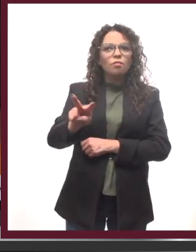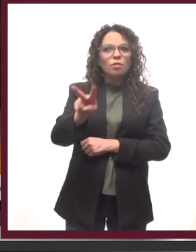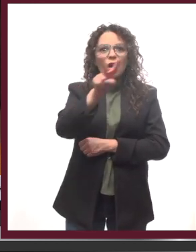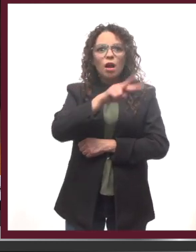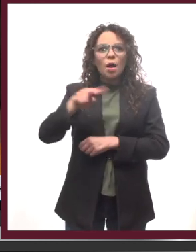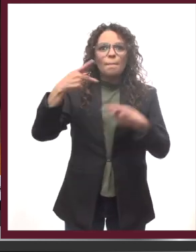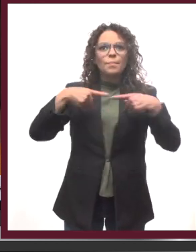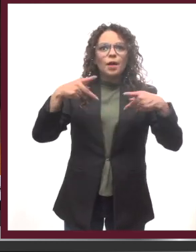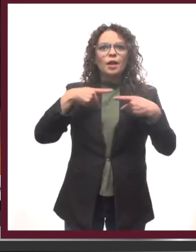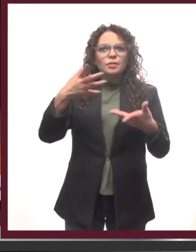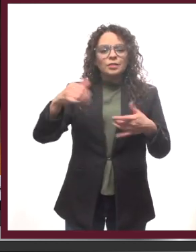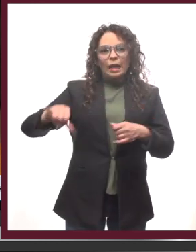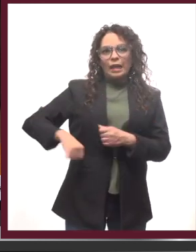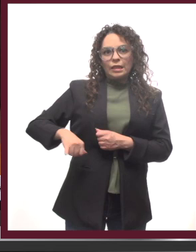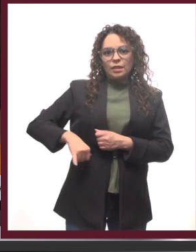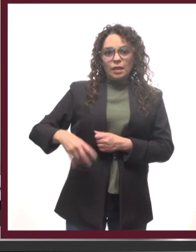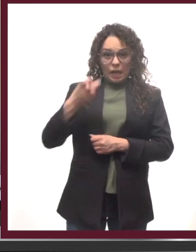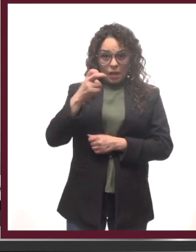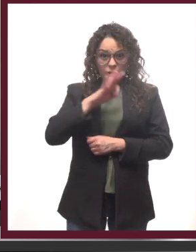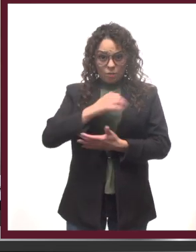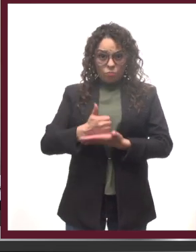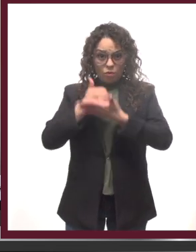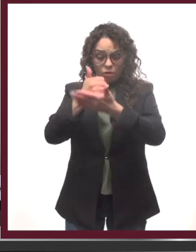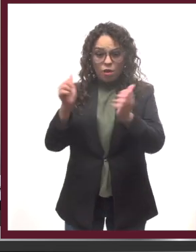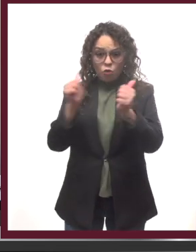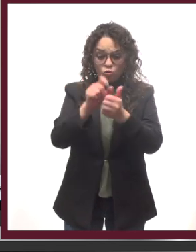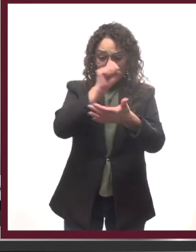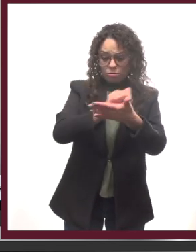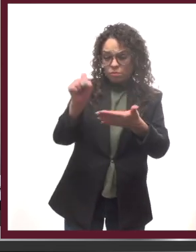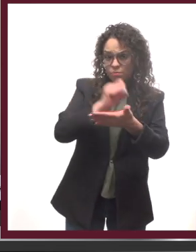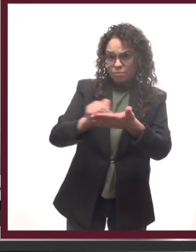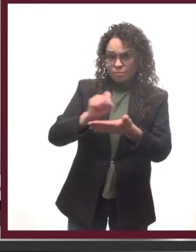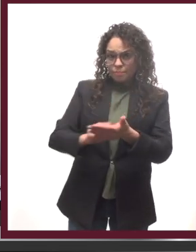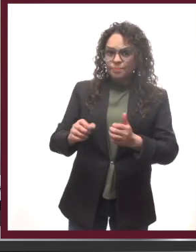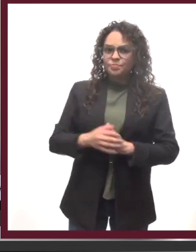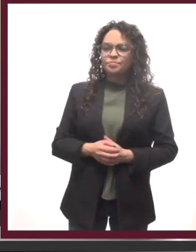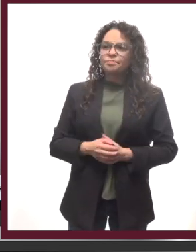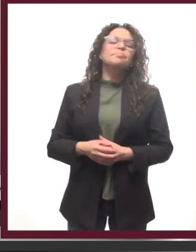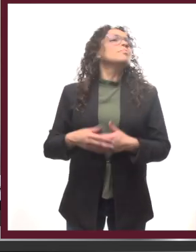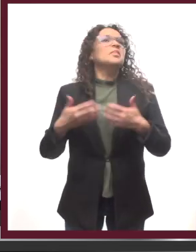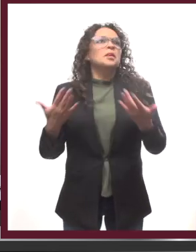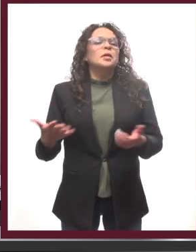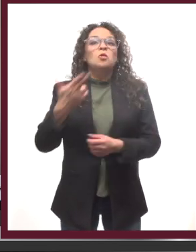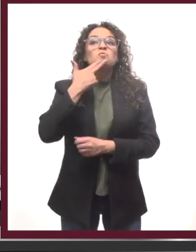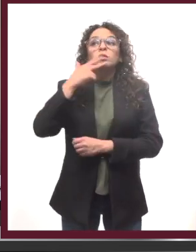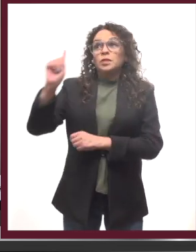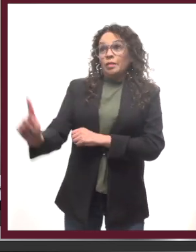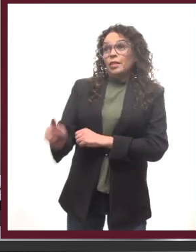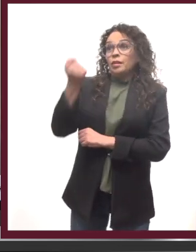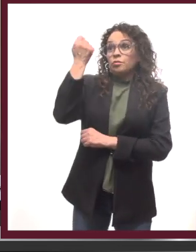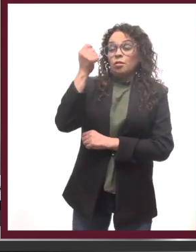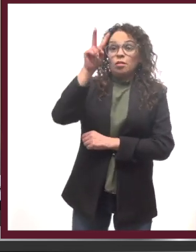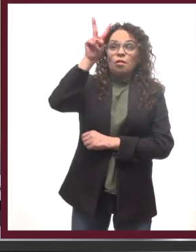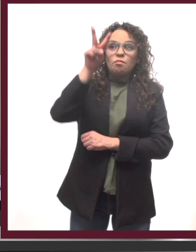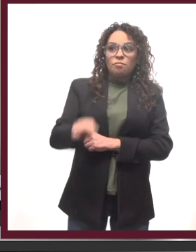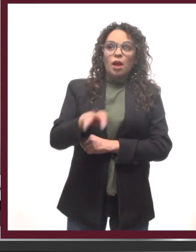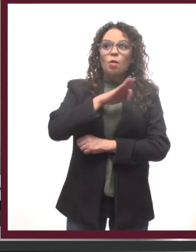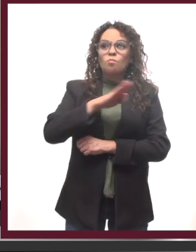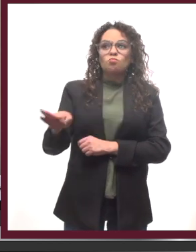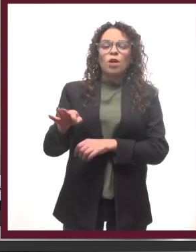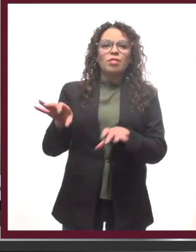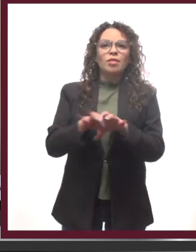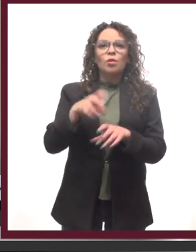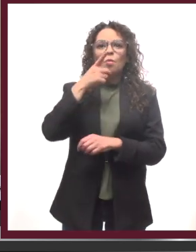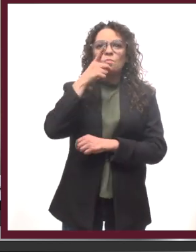audiovisual? ¿Crees que es un factor que juegue en la narración? El uso de la tecnología ha venido a, de algún